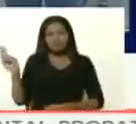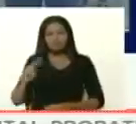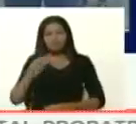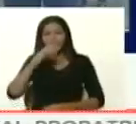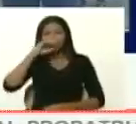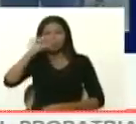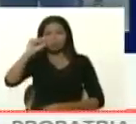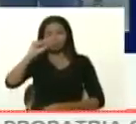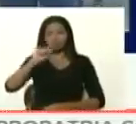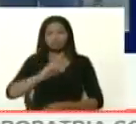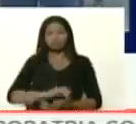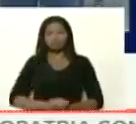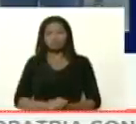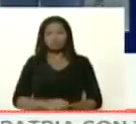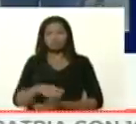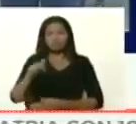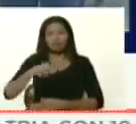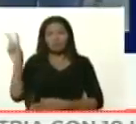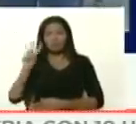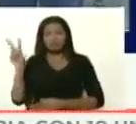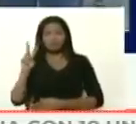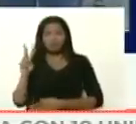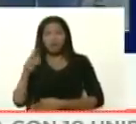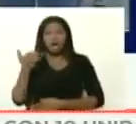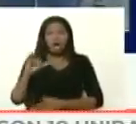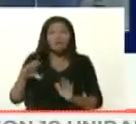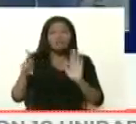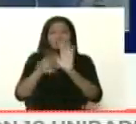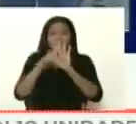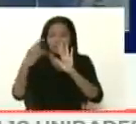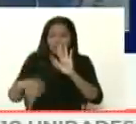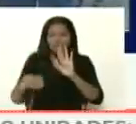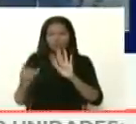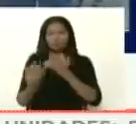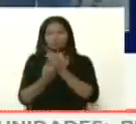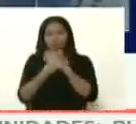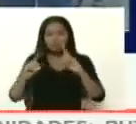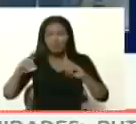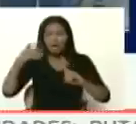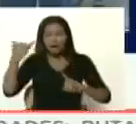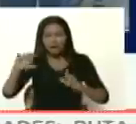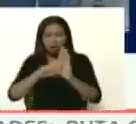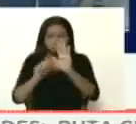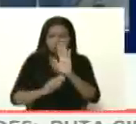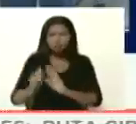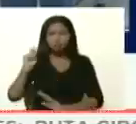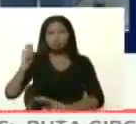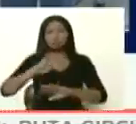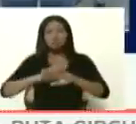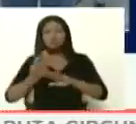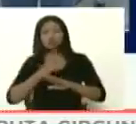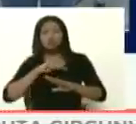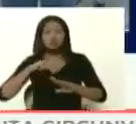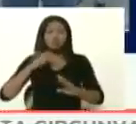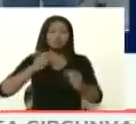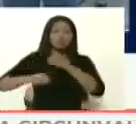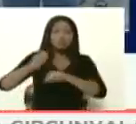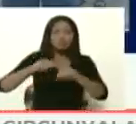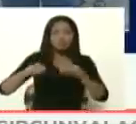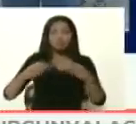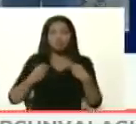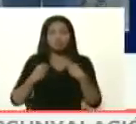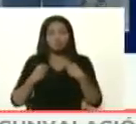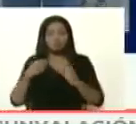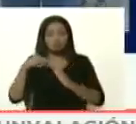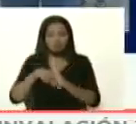Nicolás Maduro Moro. En Venezuela hay Estado de Derecho, hay democracia, hay constitución, porque lo hemos defendido con nuestra vida, no